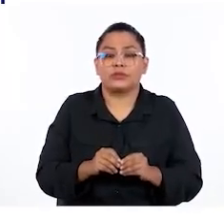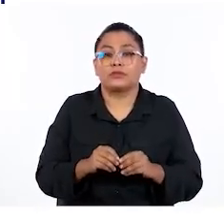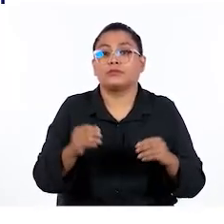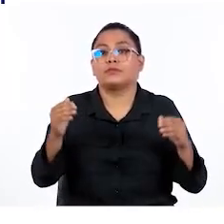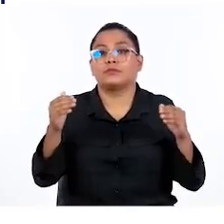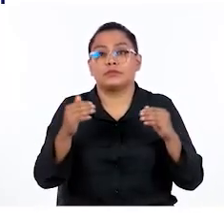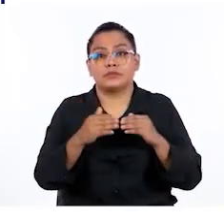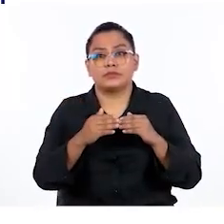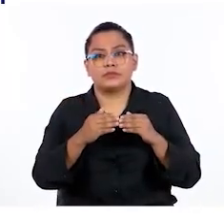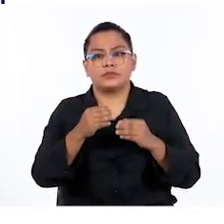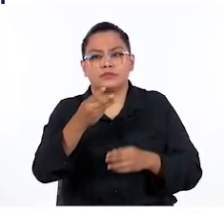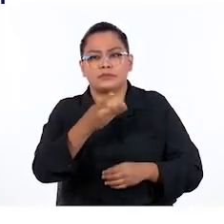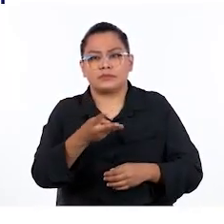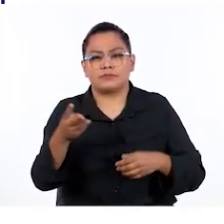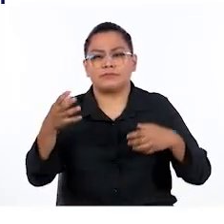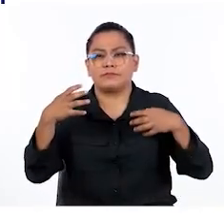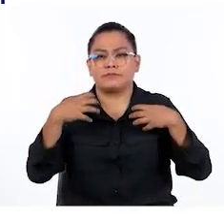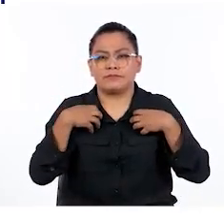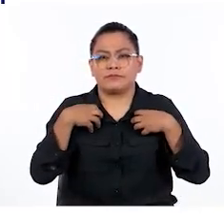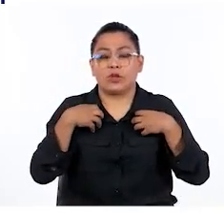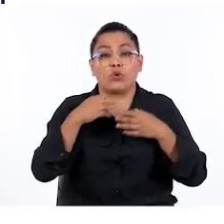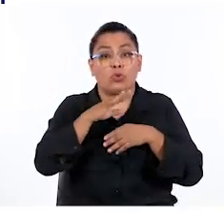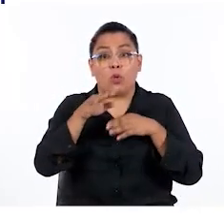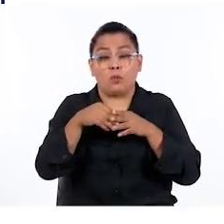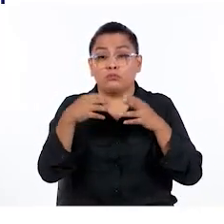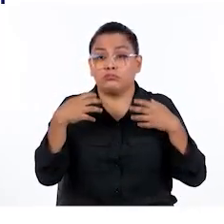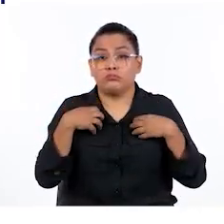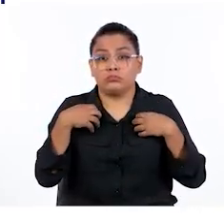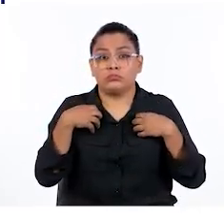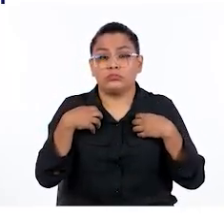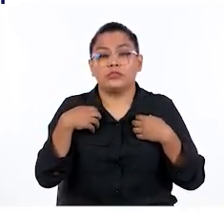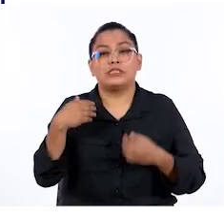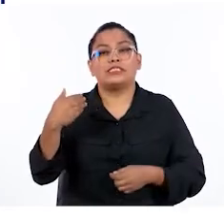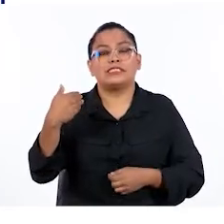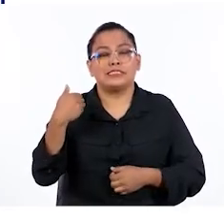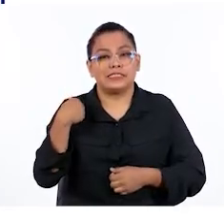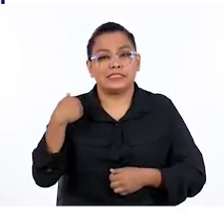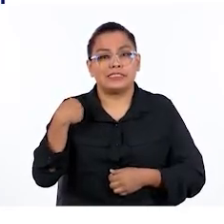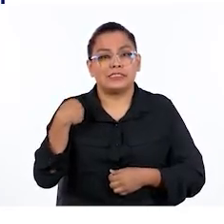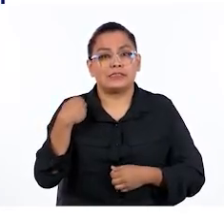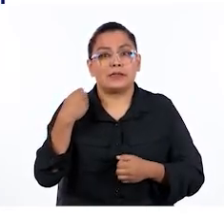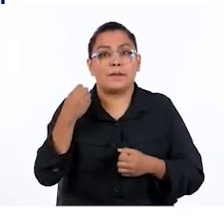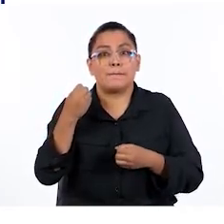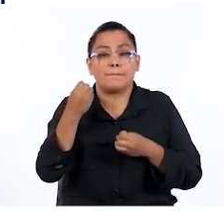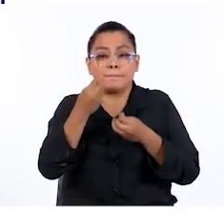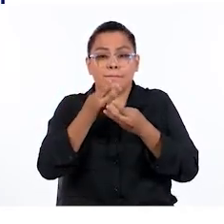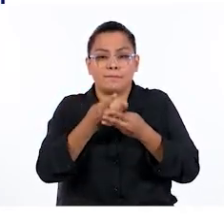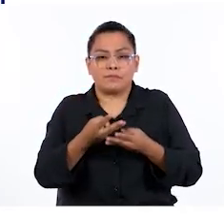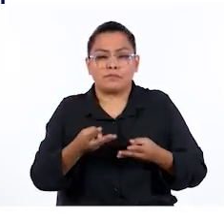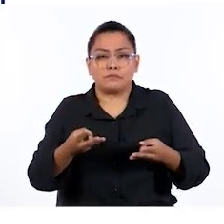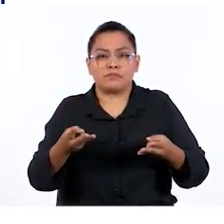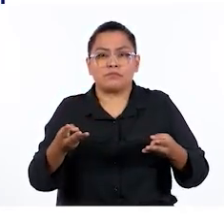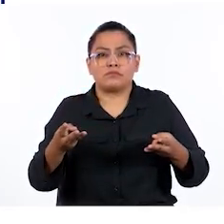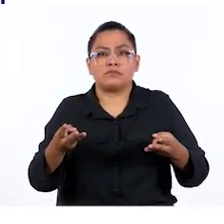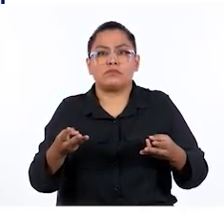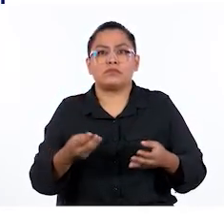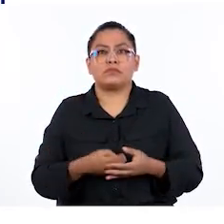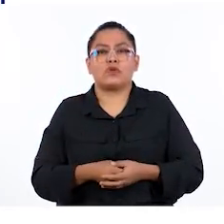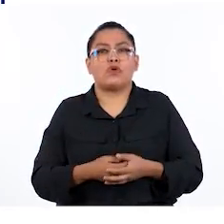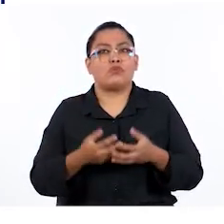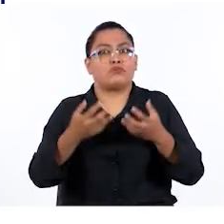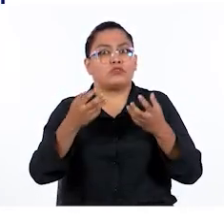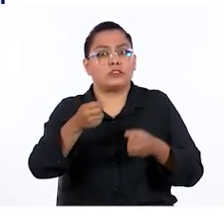ello, la materia viva o los seres vivos contienen material rico en